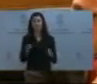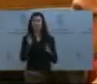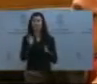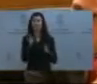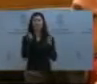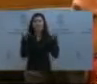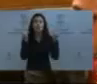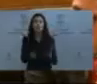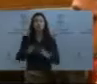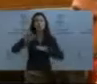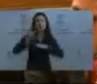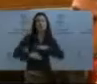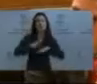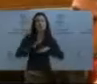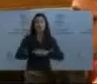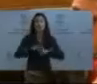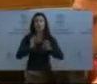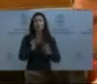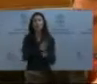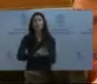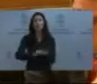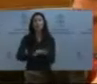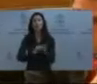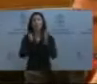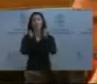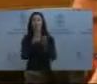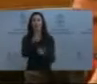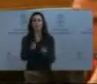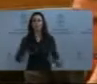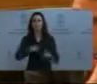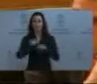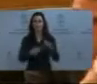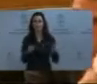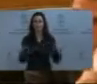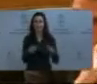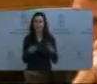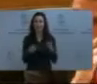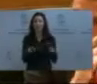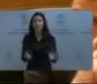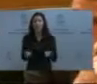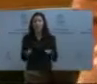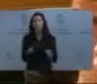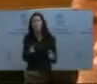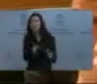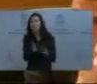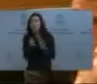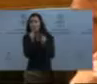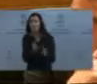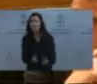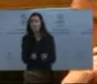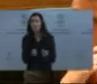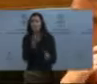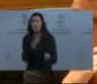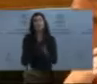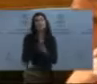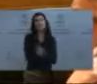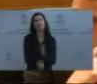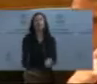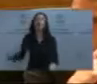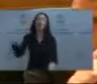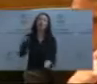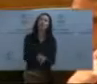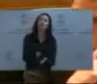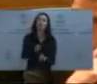¿Qué plazos maneja para dar solución a estas familias? ¿Qué cuantía estima necesaria para hacer frente a este nuevo escenario de fraude a nuestros mayores